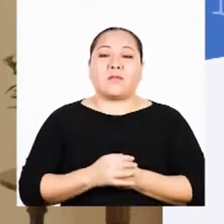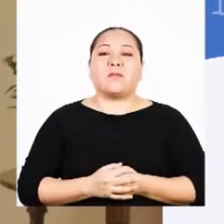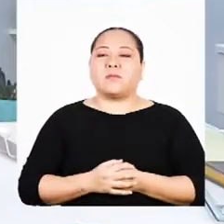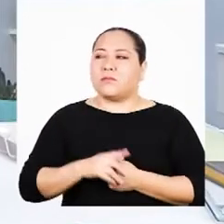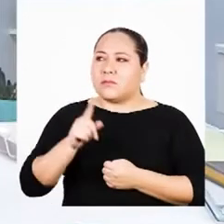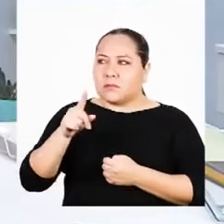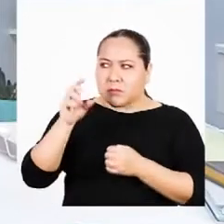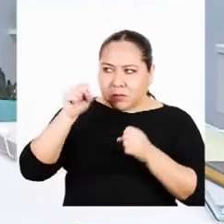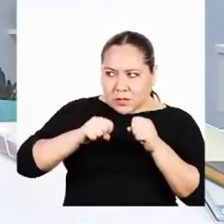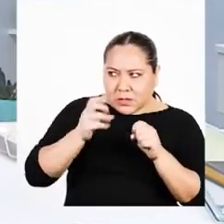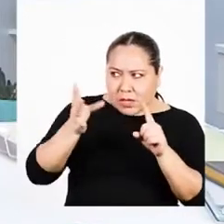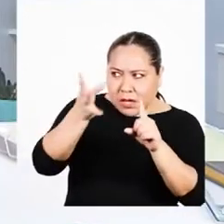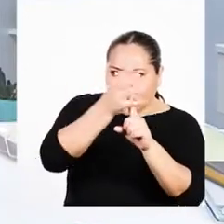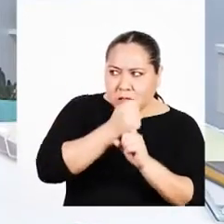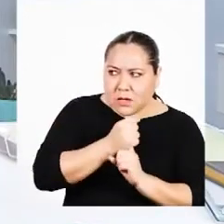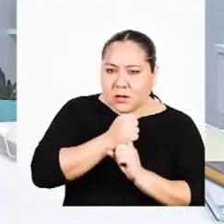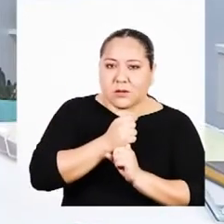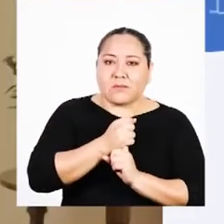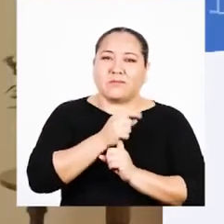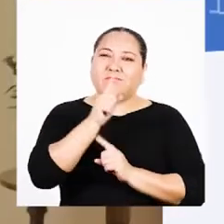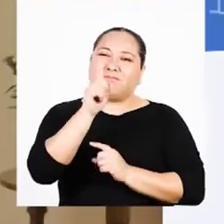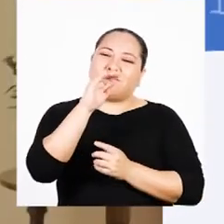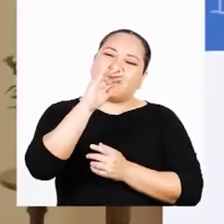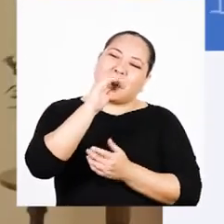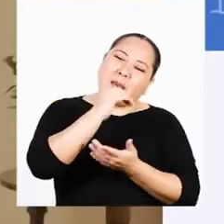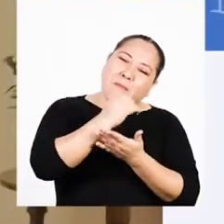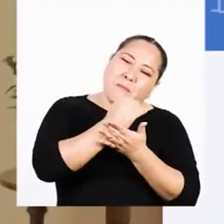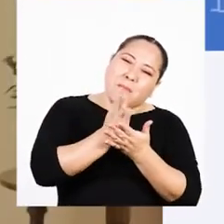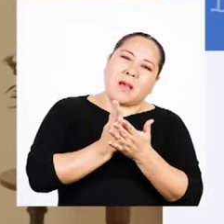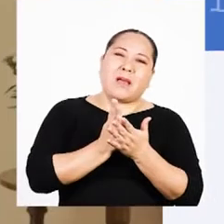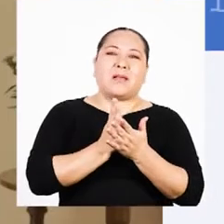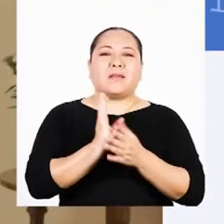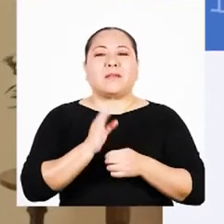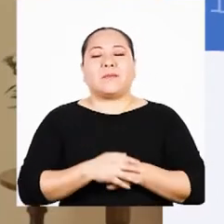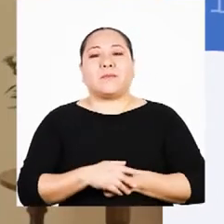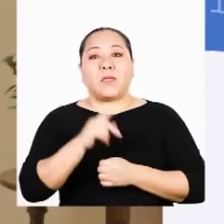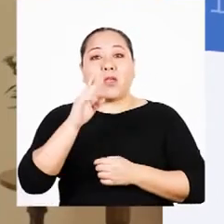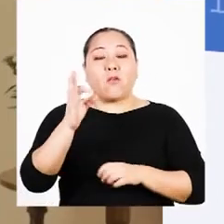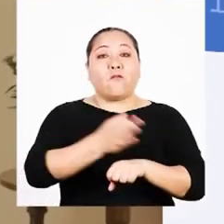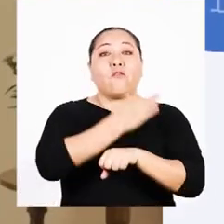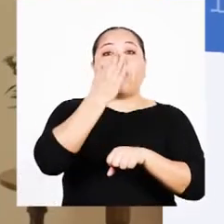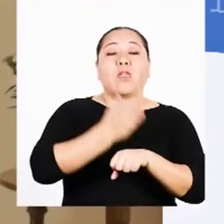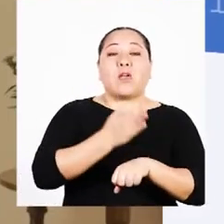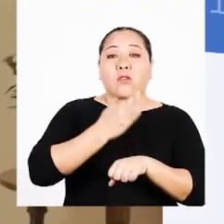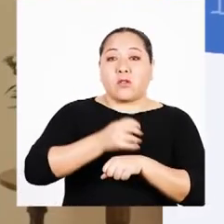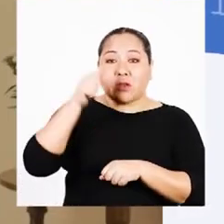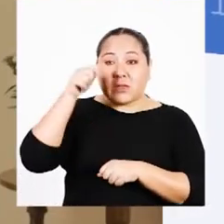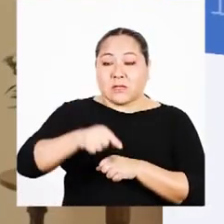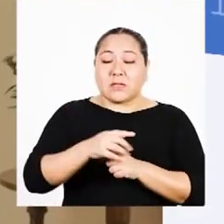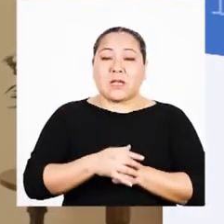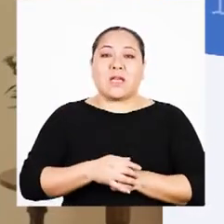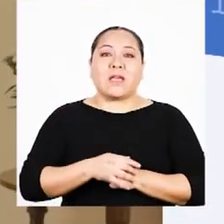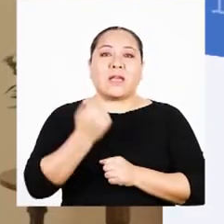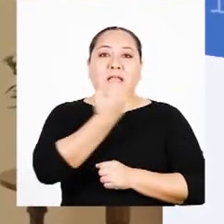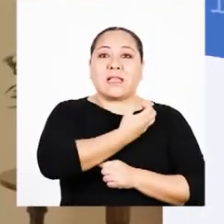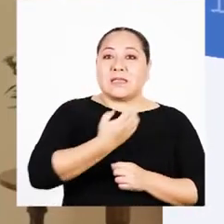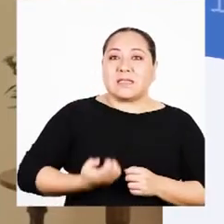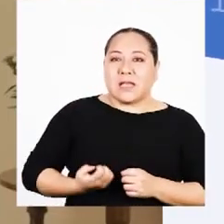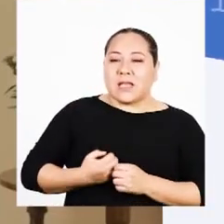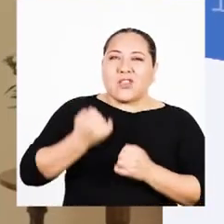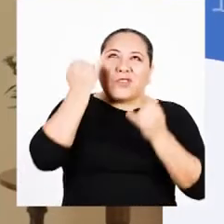provincia. ¿Y funcionaron? En parte, Yamile. Los fundadores de la República